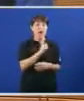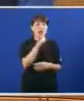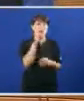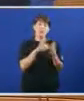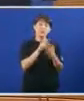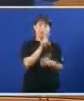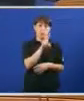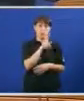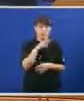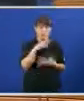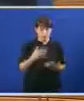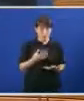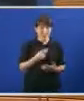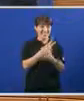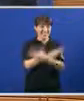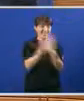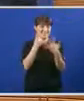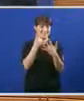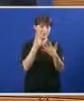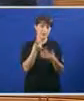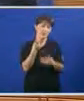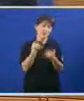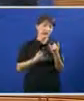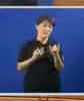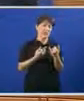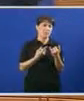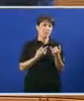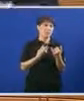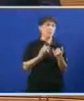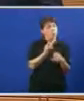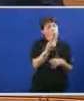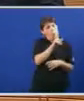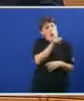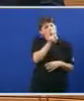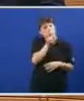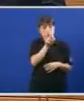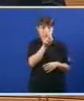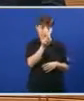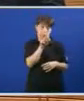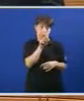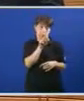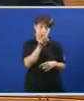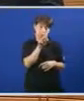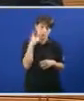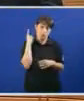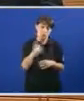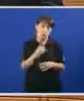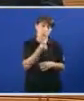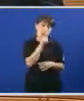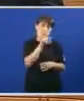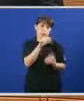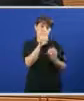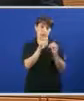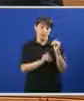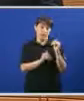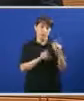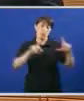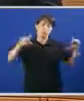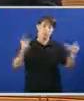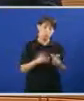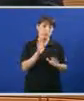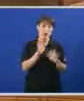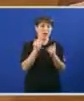17,2. Do 18,3 ao 12,2. Disminuímos en máis dun punto no último ano. Sin embargo, señoría, en España a tasa de